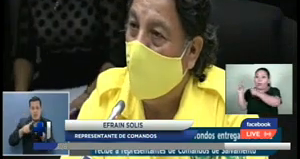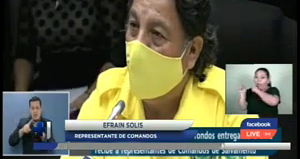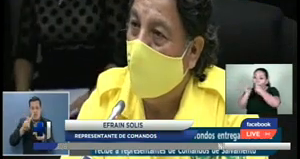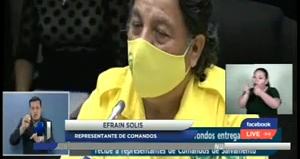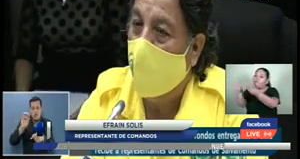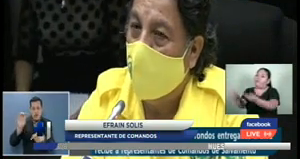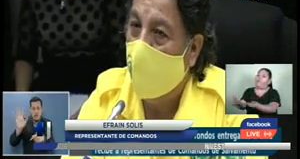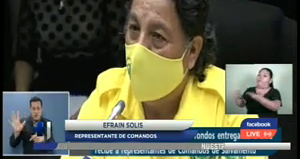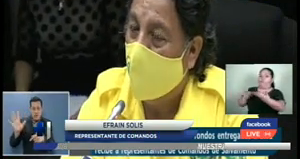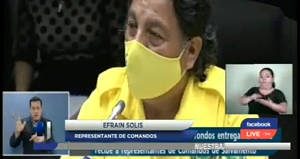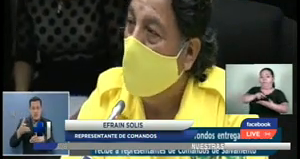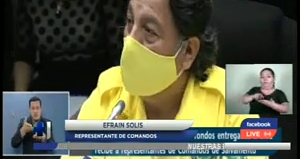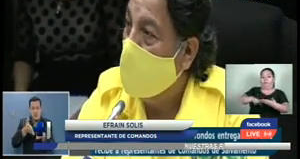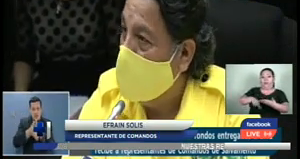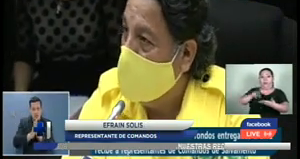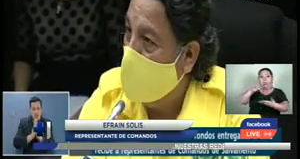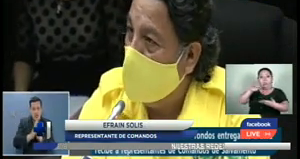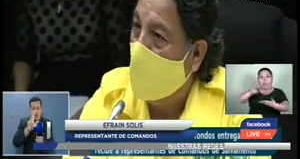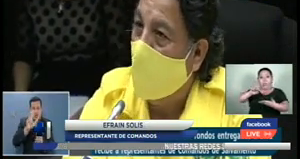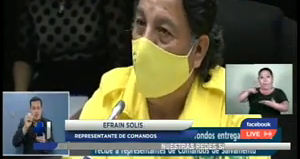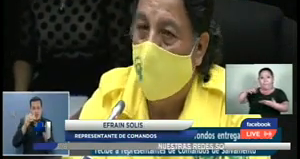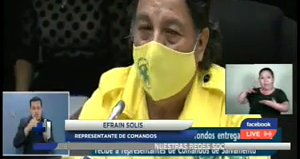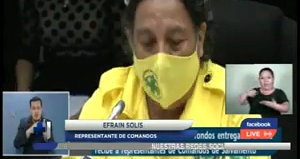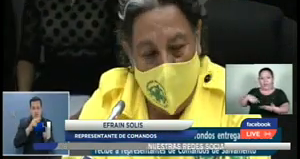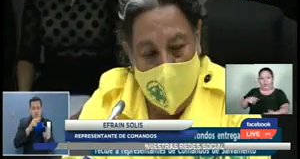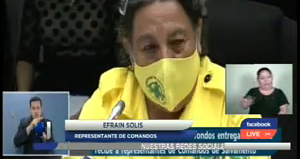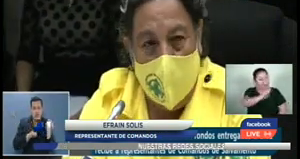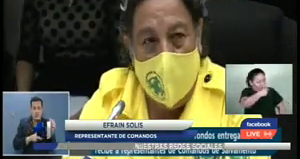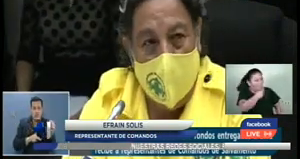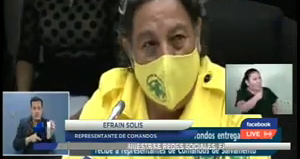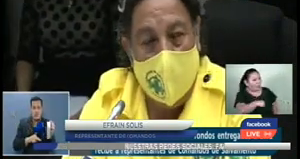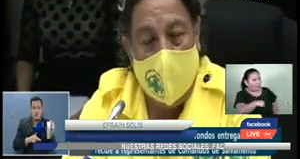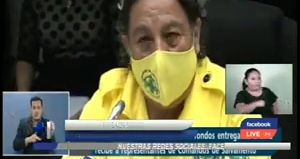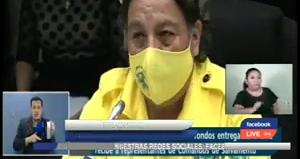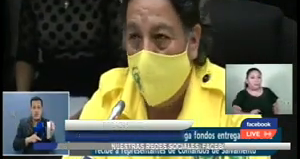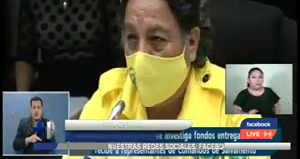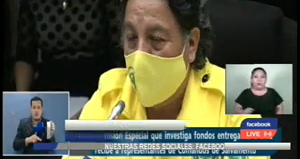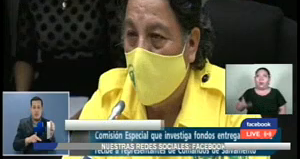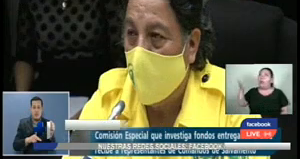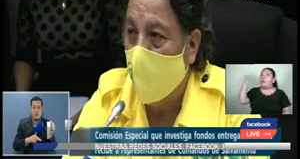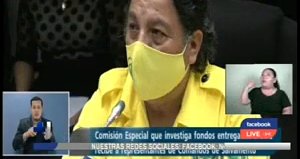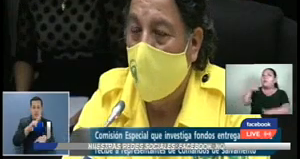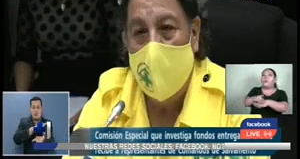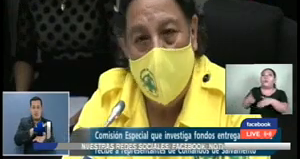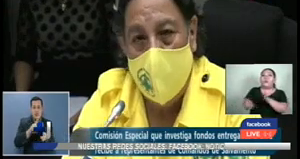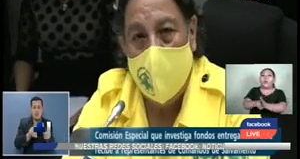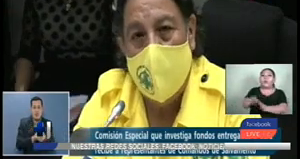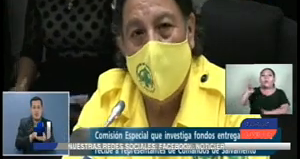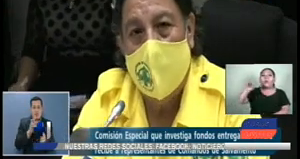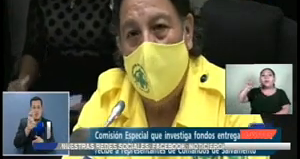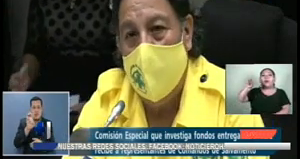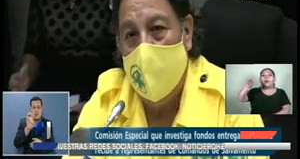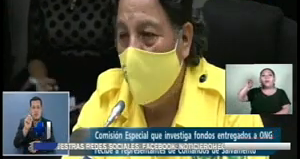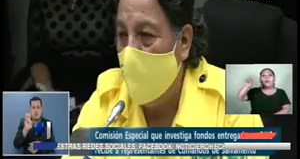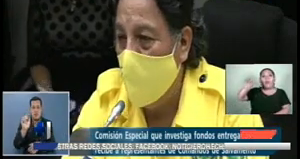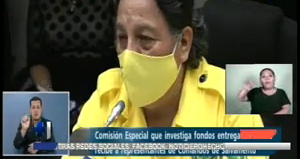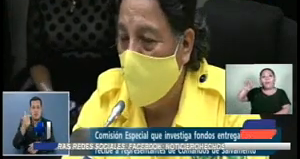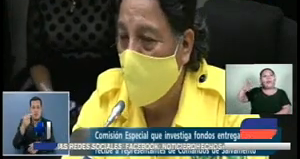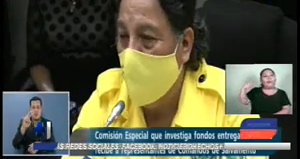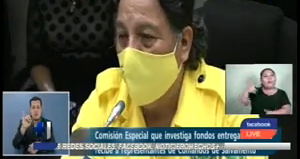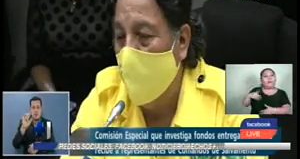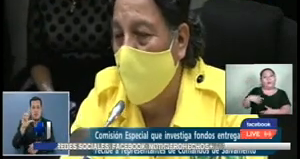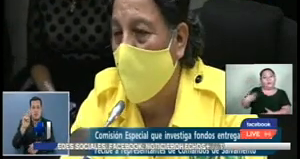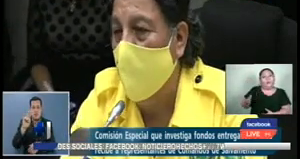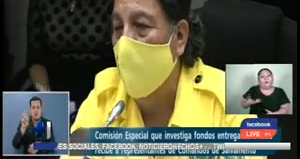sí solicitaban 30 mil dólares. Para ¿quién? ¿Quién solicitaba? El diputado René Aguiluz. Y le